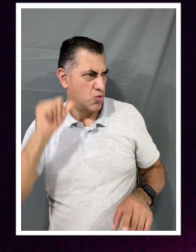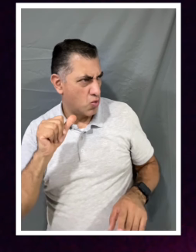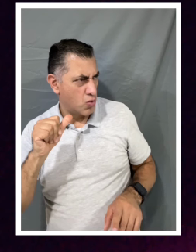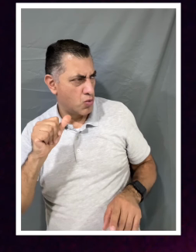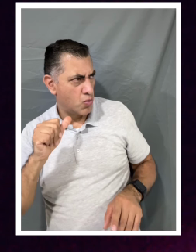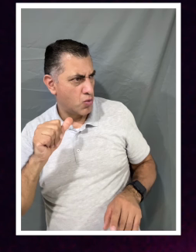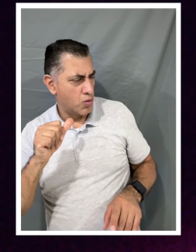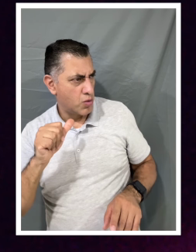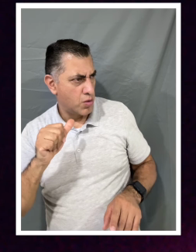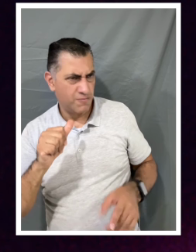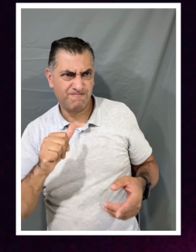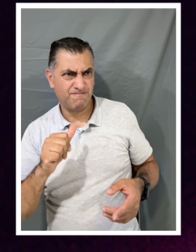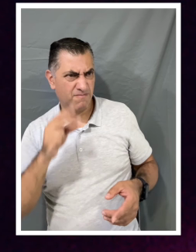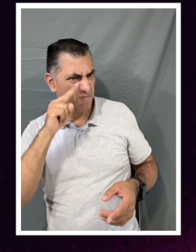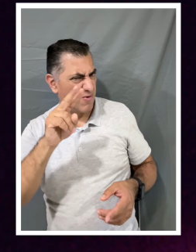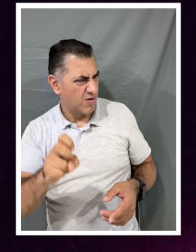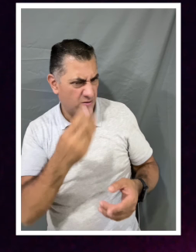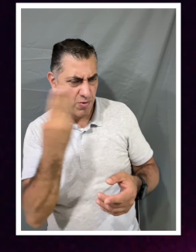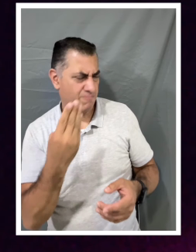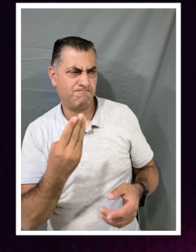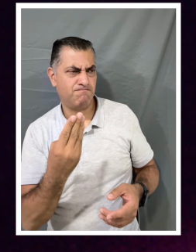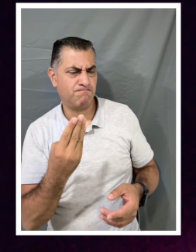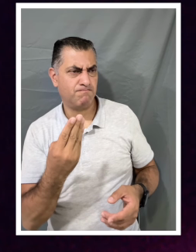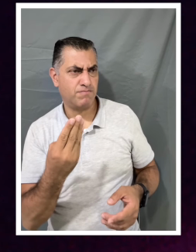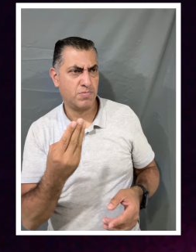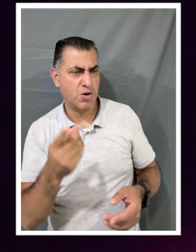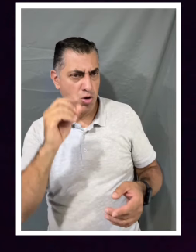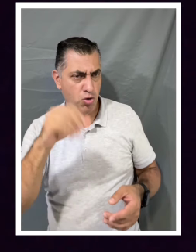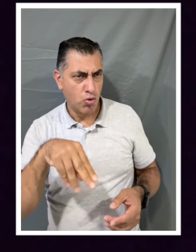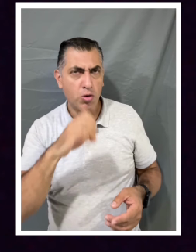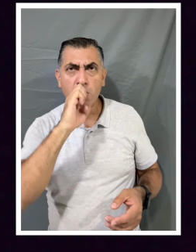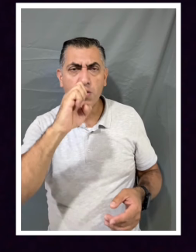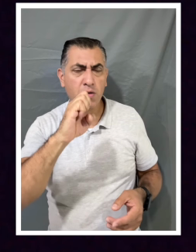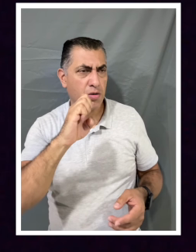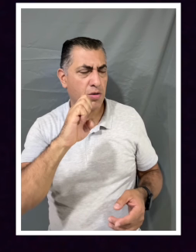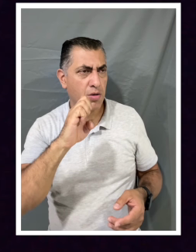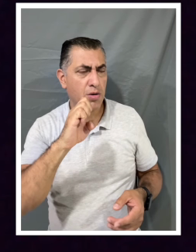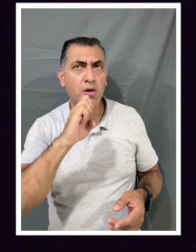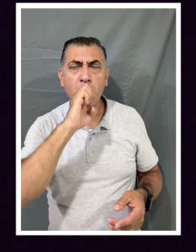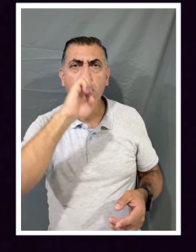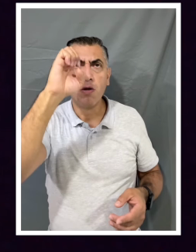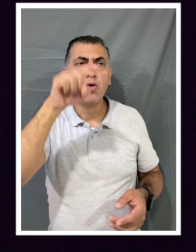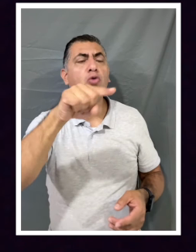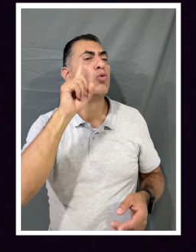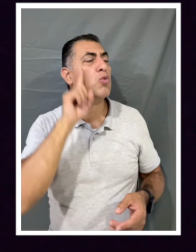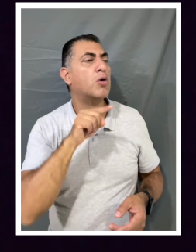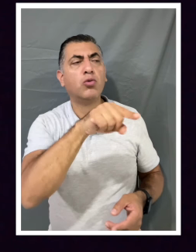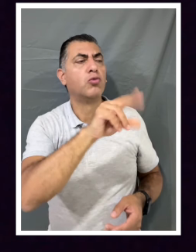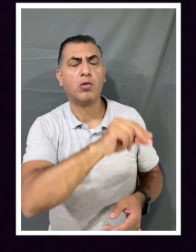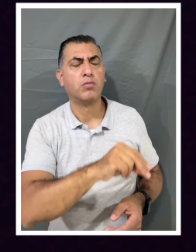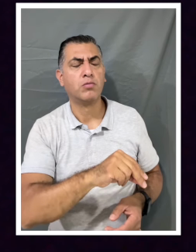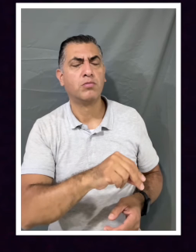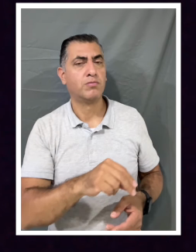pastoras Pues yo no encuentro eso en la Biblia eh el don espiritual no es así como Ah no no tú eres mujer no a ti